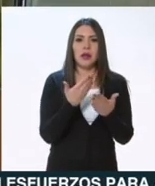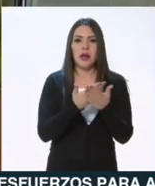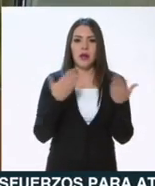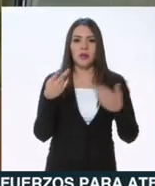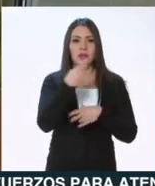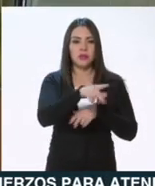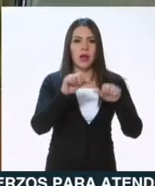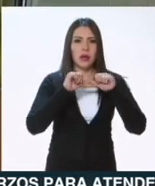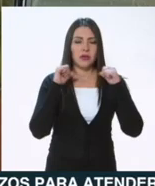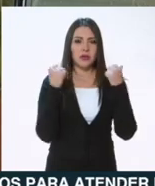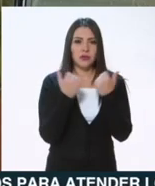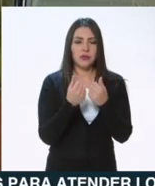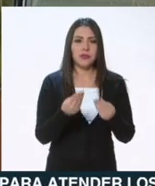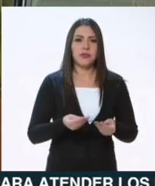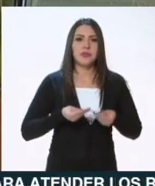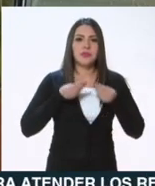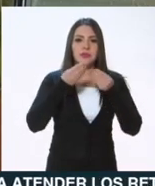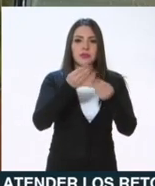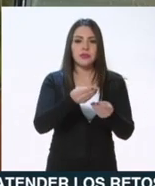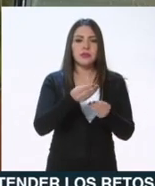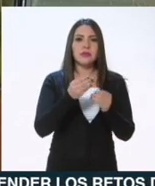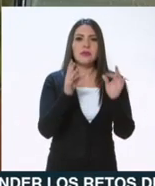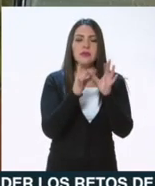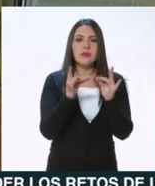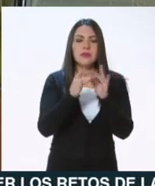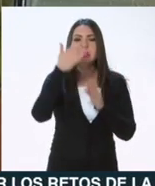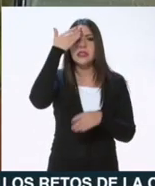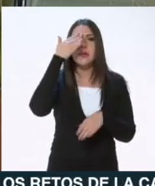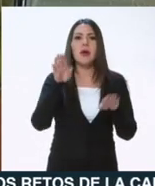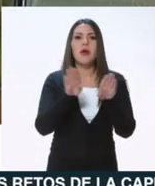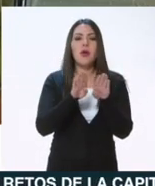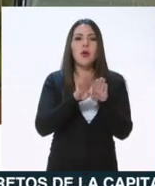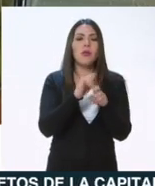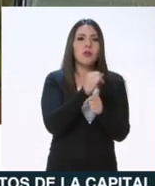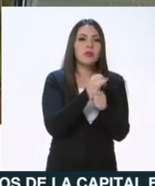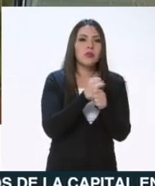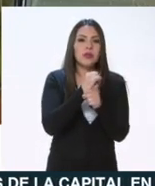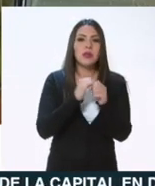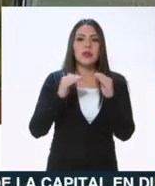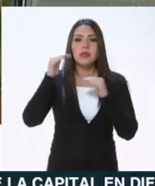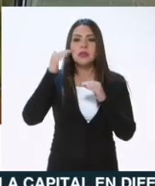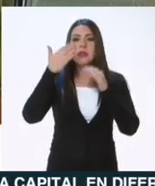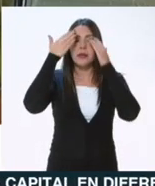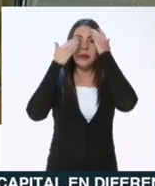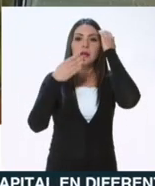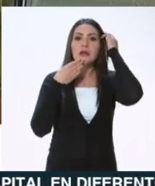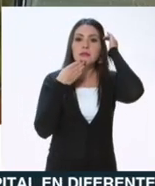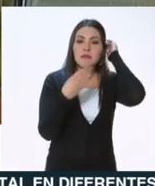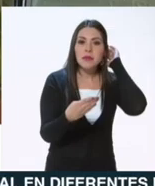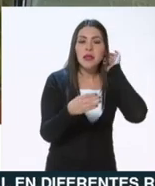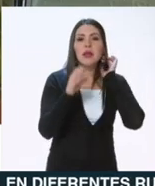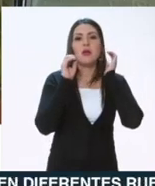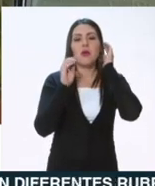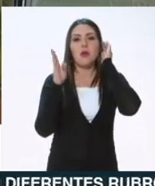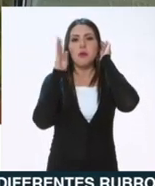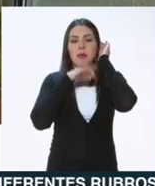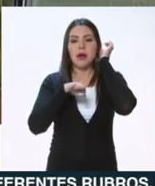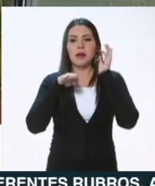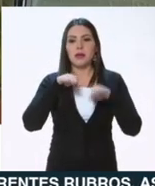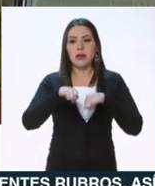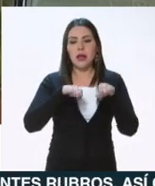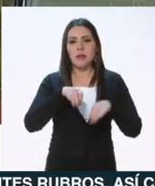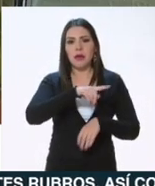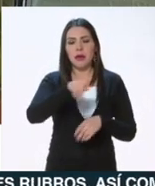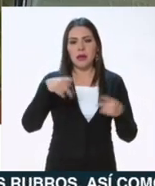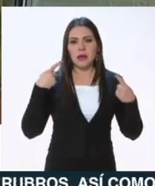Seguridad, entregamos indicadores para medir la eficacia o la ineficacia de las WEX. Para que el